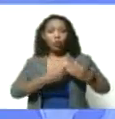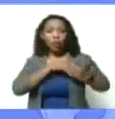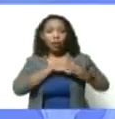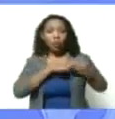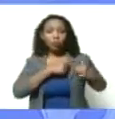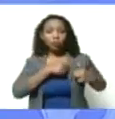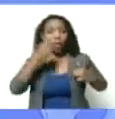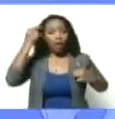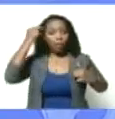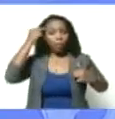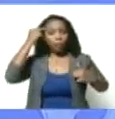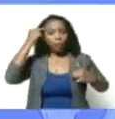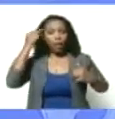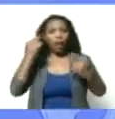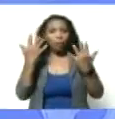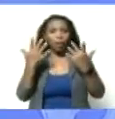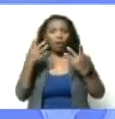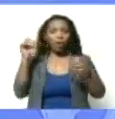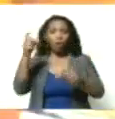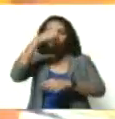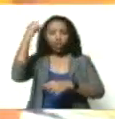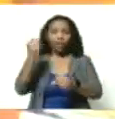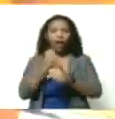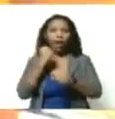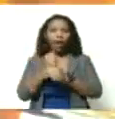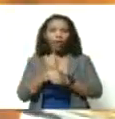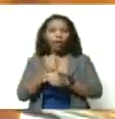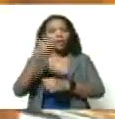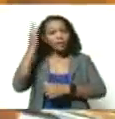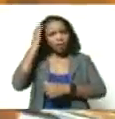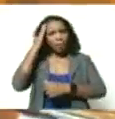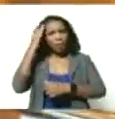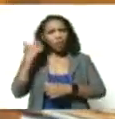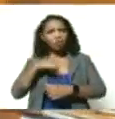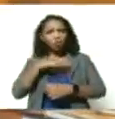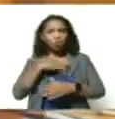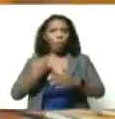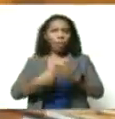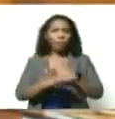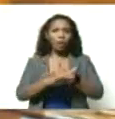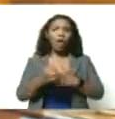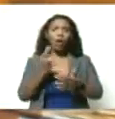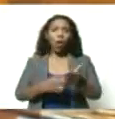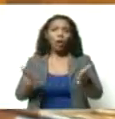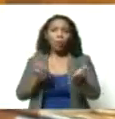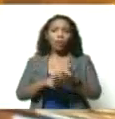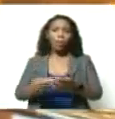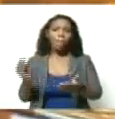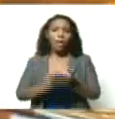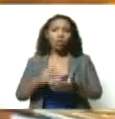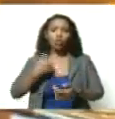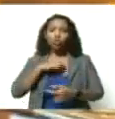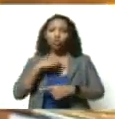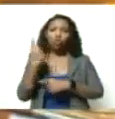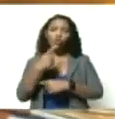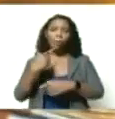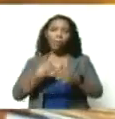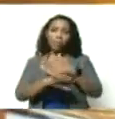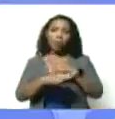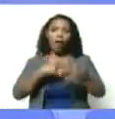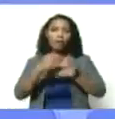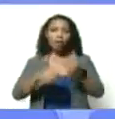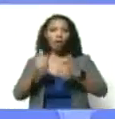nuestros pensamientos, en nuestras manos, en nuestras obras, y sepamos que estamos de paso, ¿vale? Lo repito una vez más, estamos de paso. Pasemos haciendo el